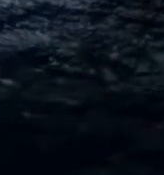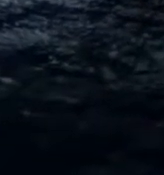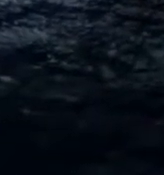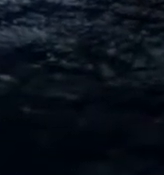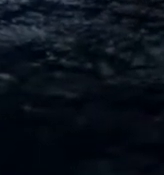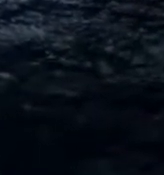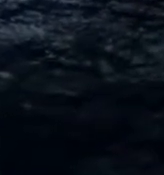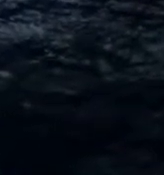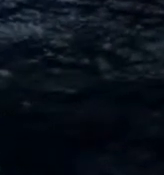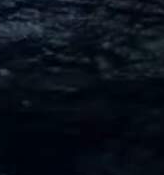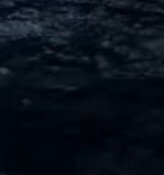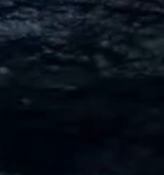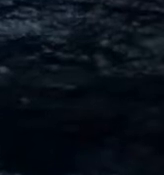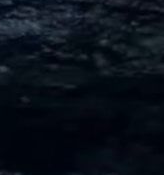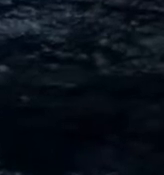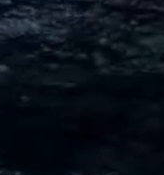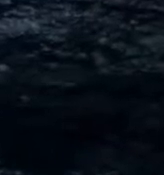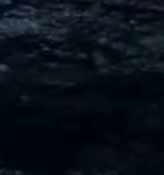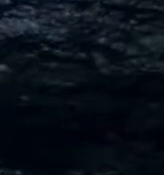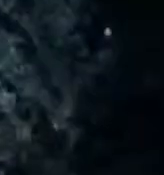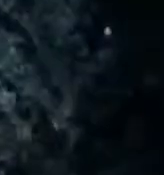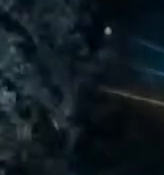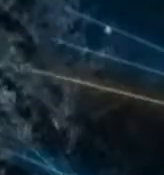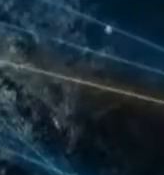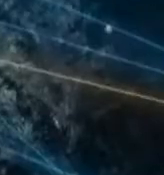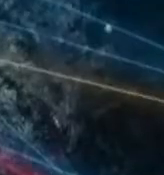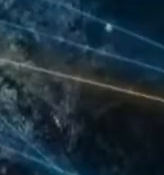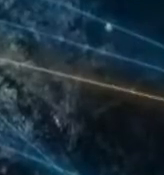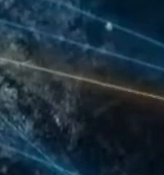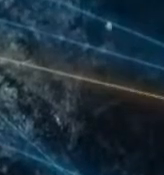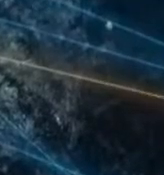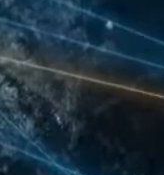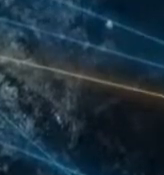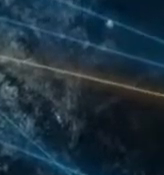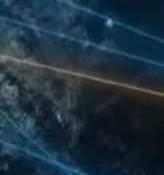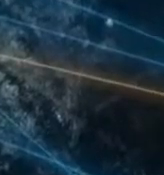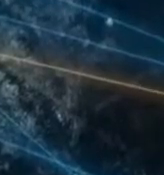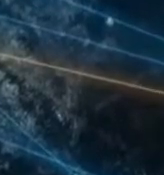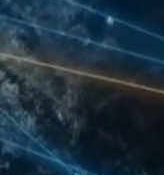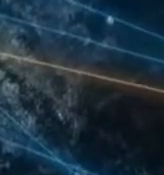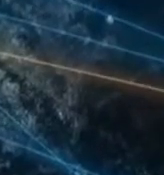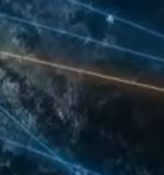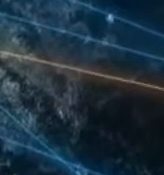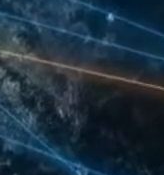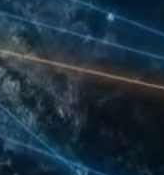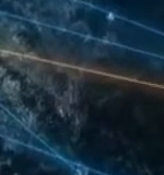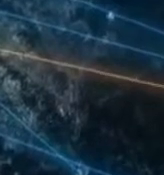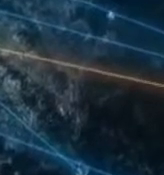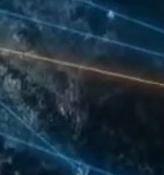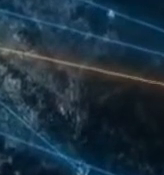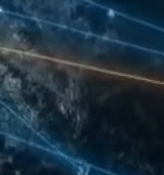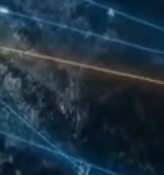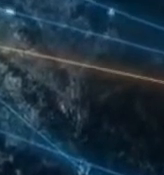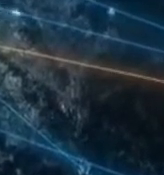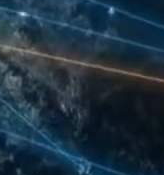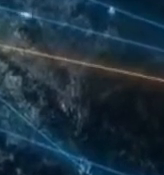ruta preestablecida para llegar a su destino. A simple vista y mirándolo como una superficie plana, el tráfico